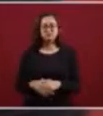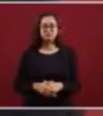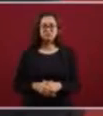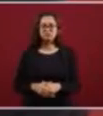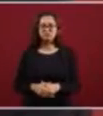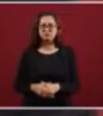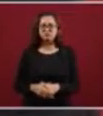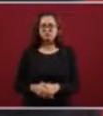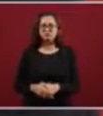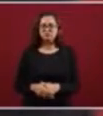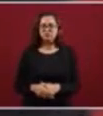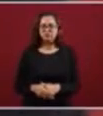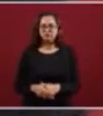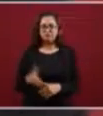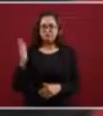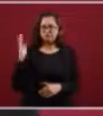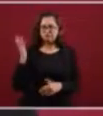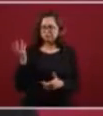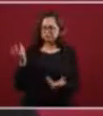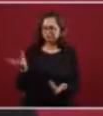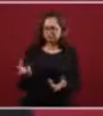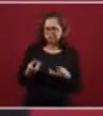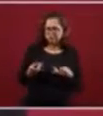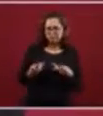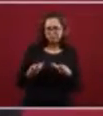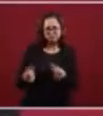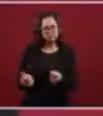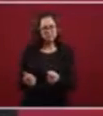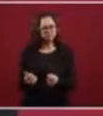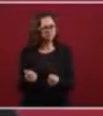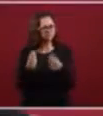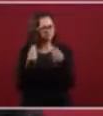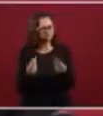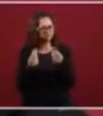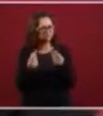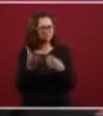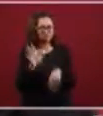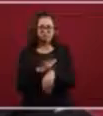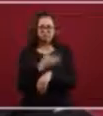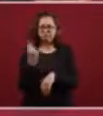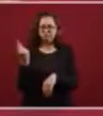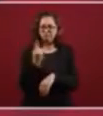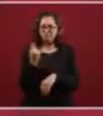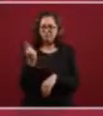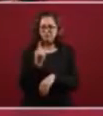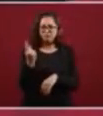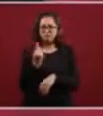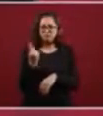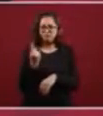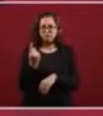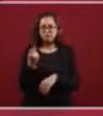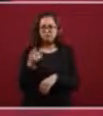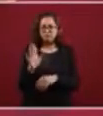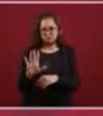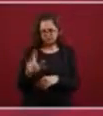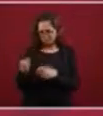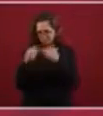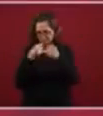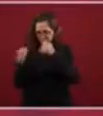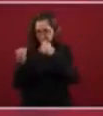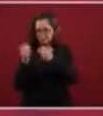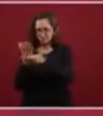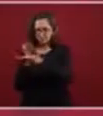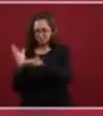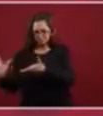tantas camionetas, ¿no? O sea, ¿por qué tanto gasto? Es distinto lo de la prensa, estoy hablando de la comitiva, ¿sí? Pero